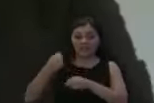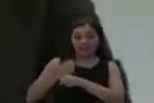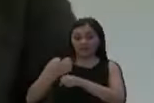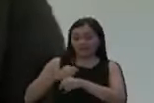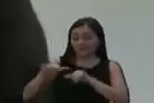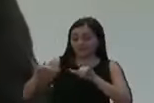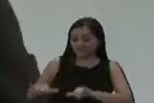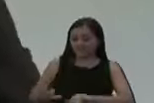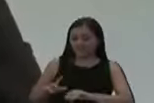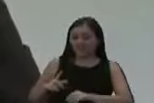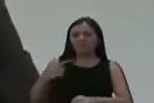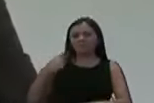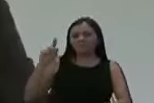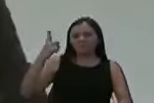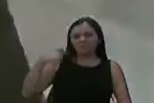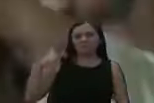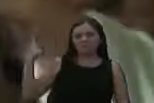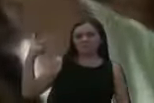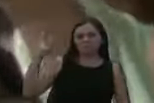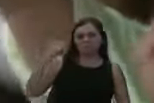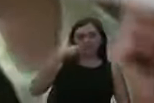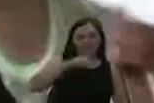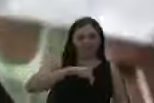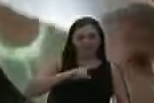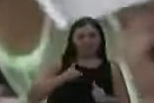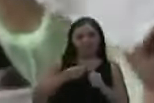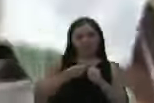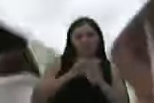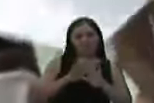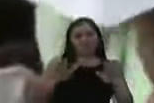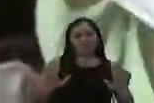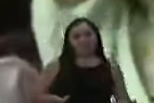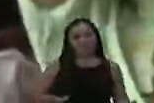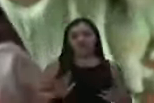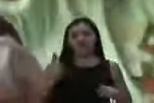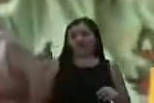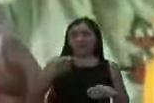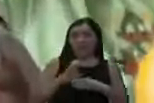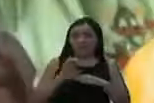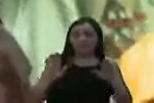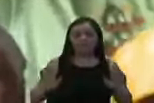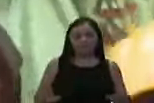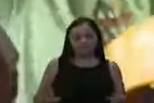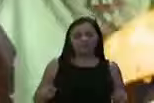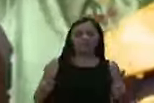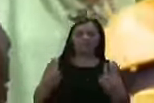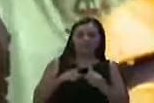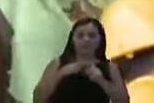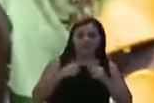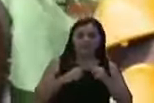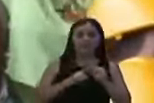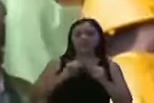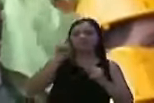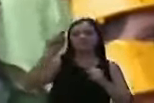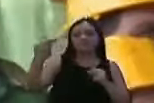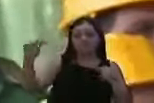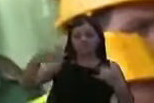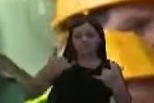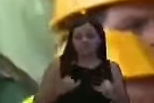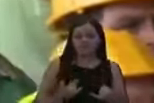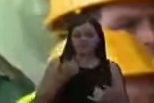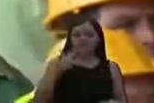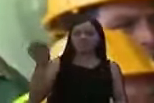renueva el alma tal vez aquí en cotalo están acostumbrados Pero qué